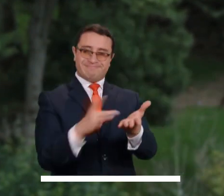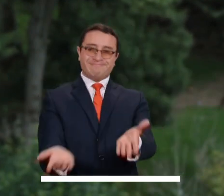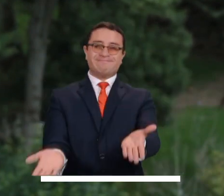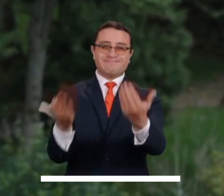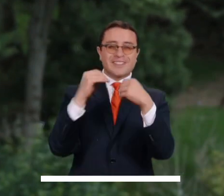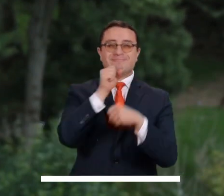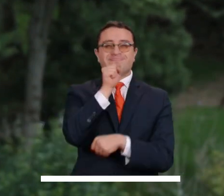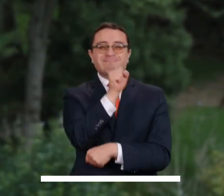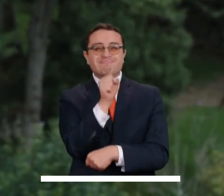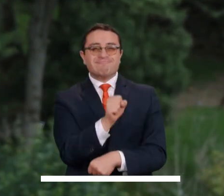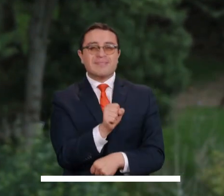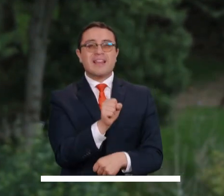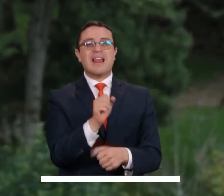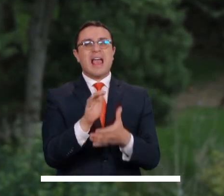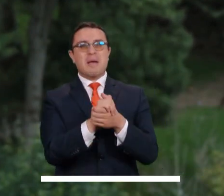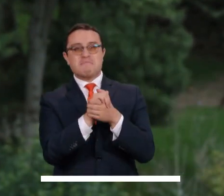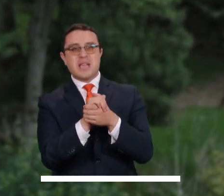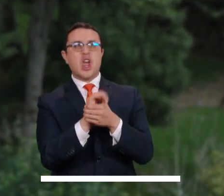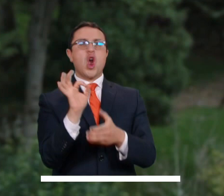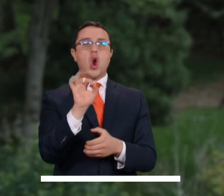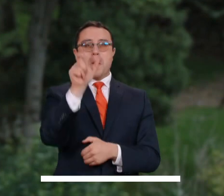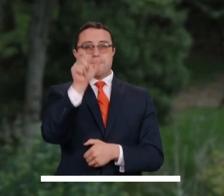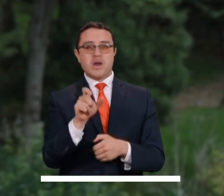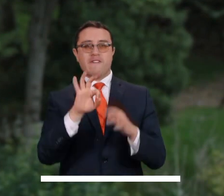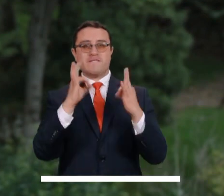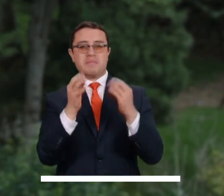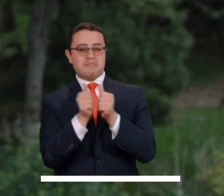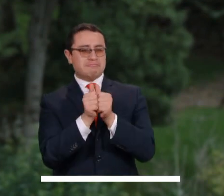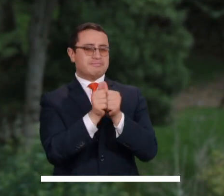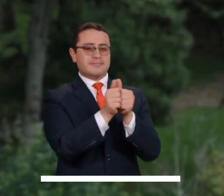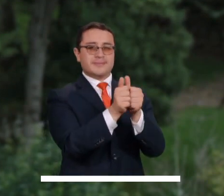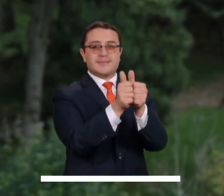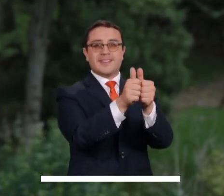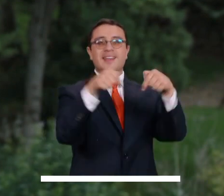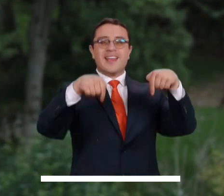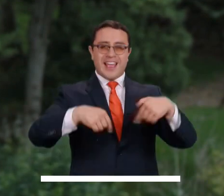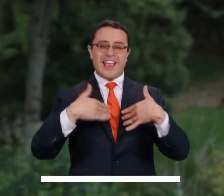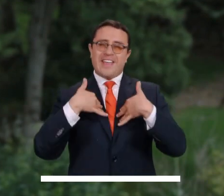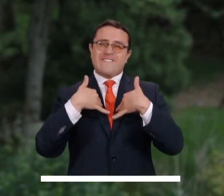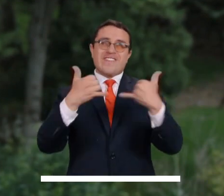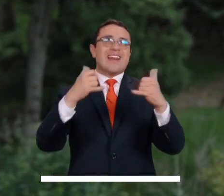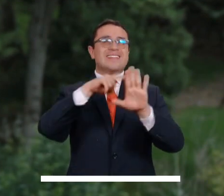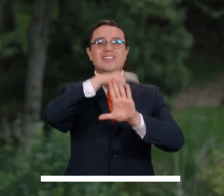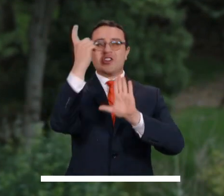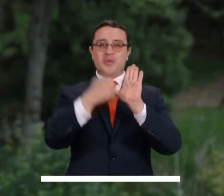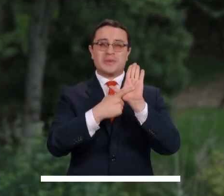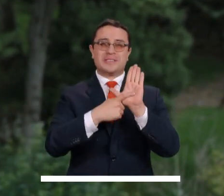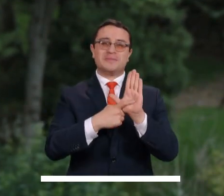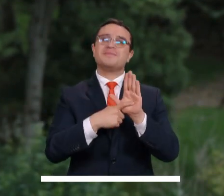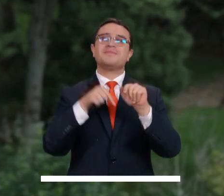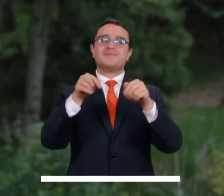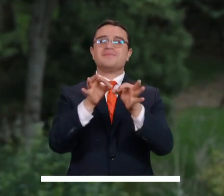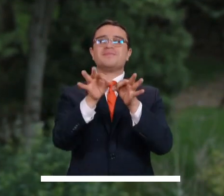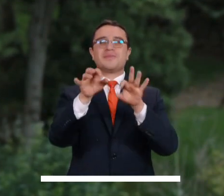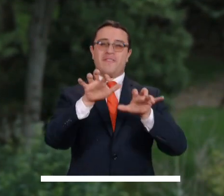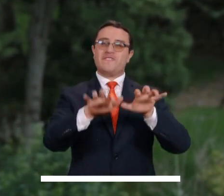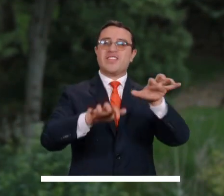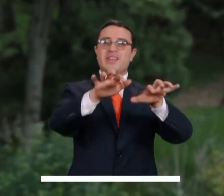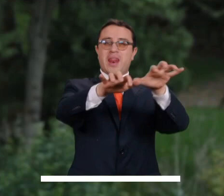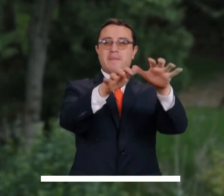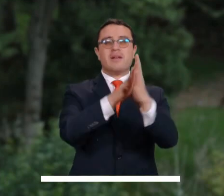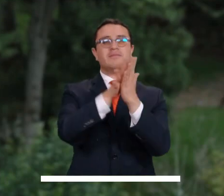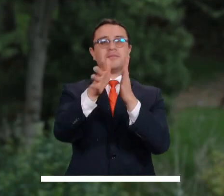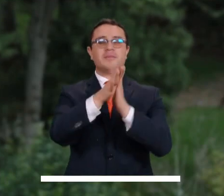Dios traídos por algún amigo o un familiar. Aquí todo es felicidad. Desde el municipio de Villa de Leyva informó Jorge